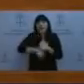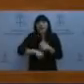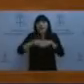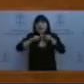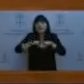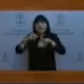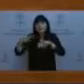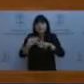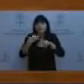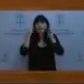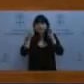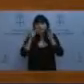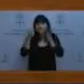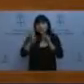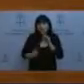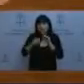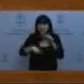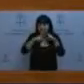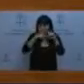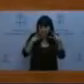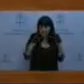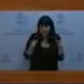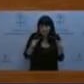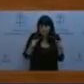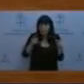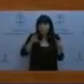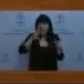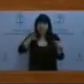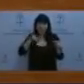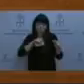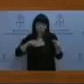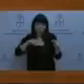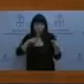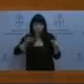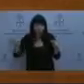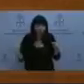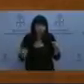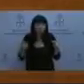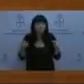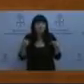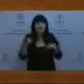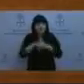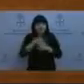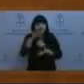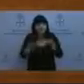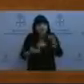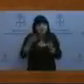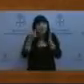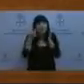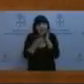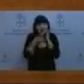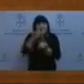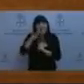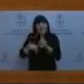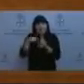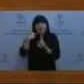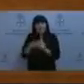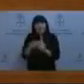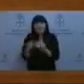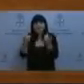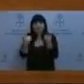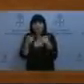formación profesional desarrollada En Asturias, en las demás autonomías A efectos de valorar la calidad Y la implicación del gobierno autonómico Literal